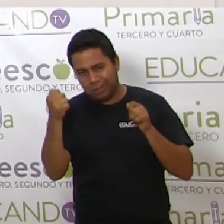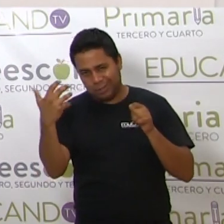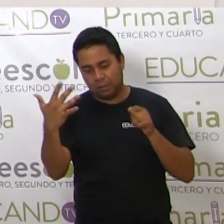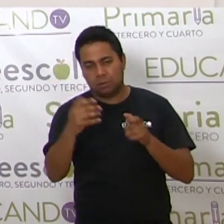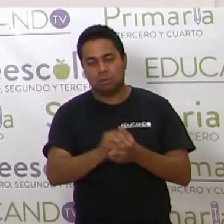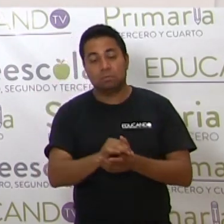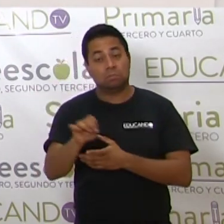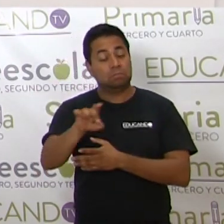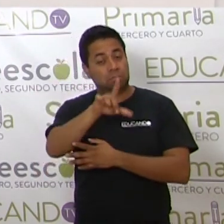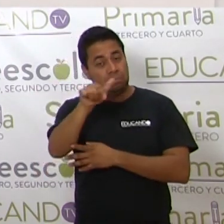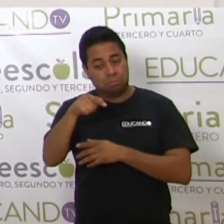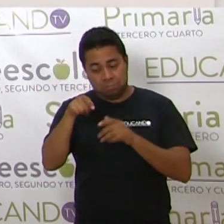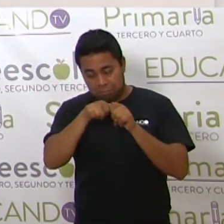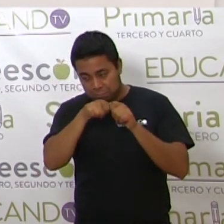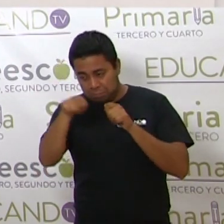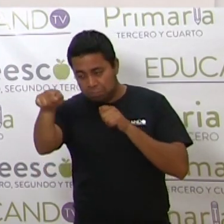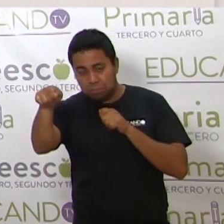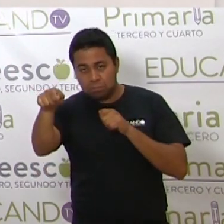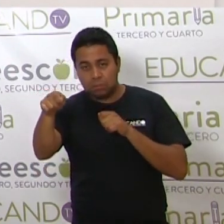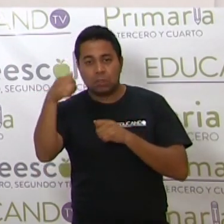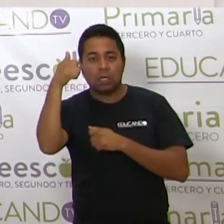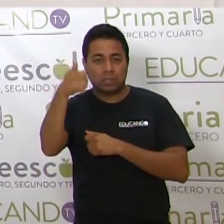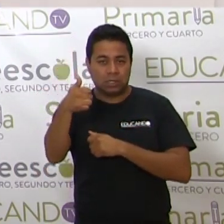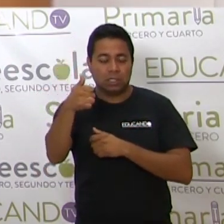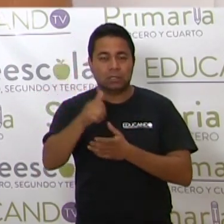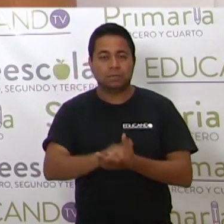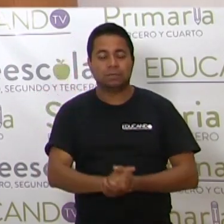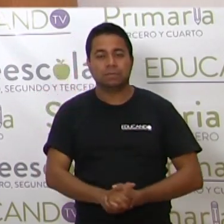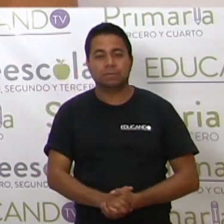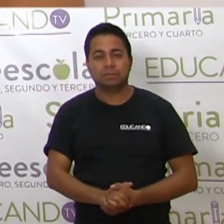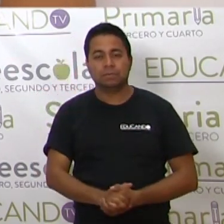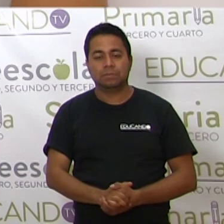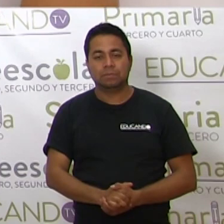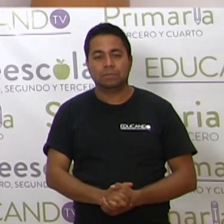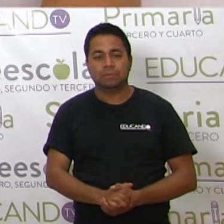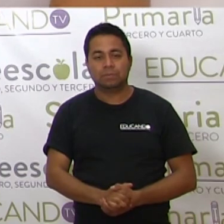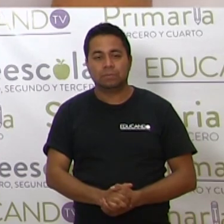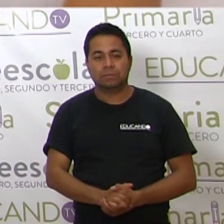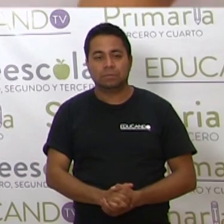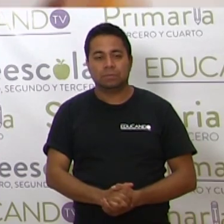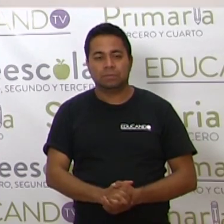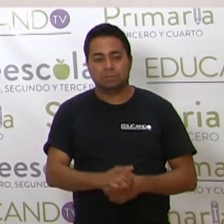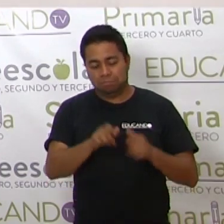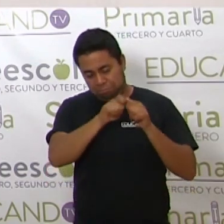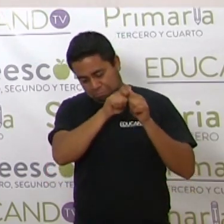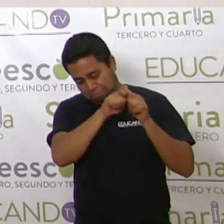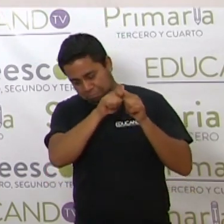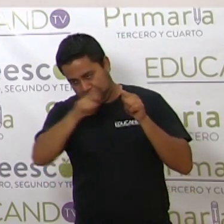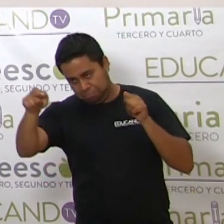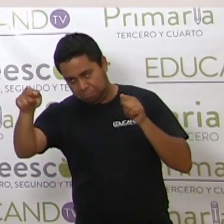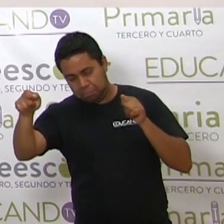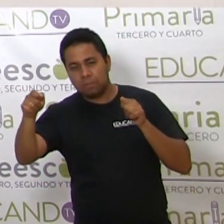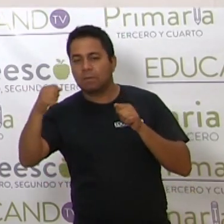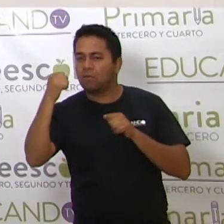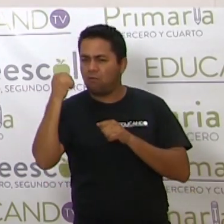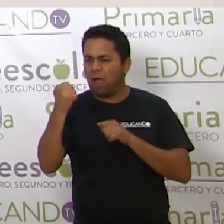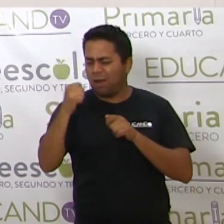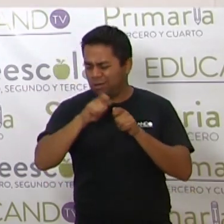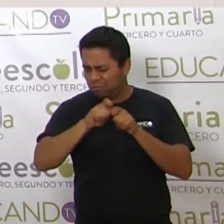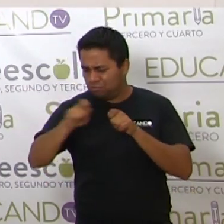después me voy al 6 hago mi trazo lo más firme posible